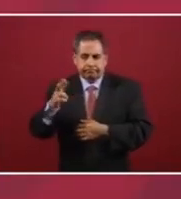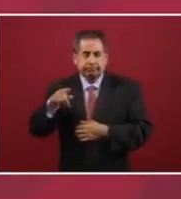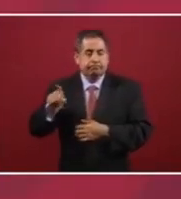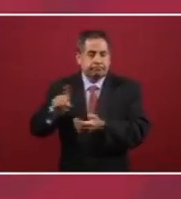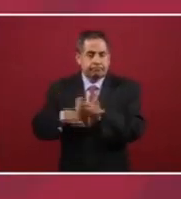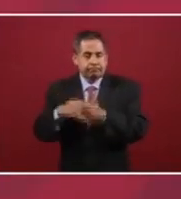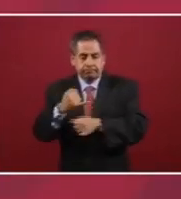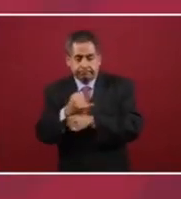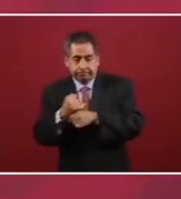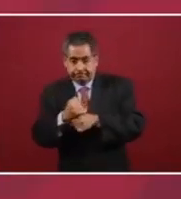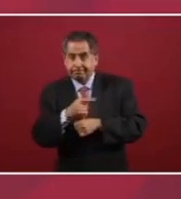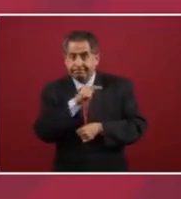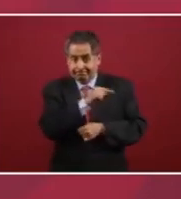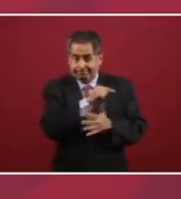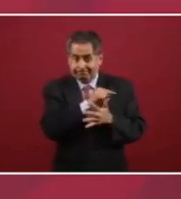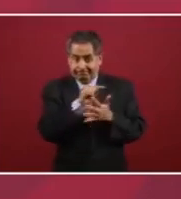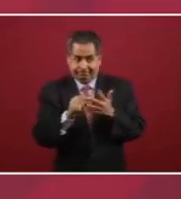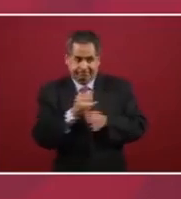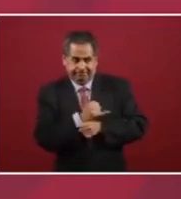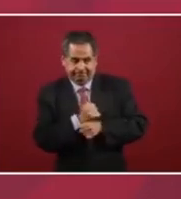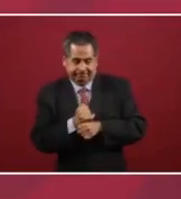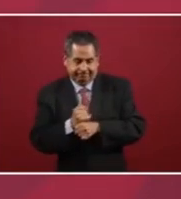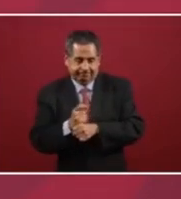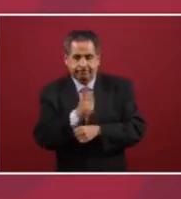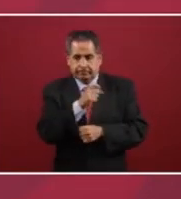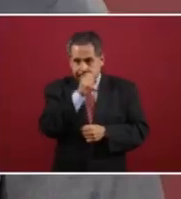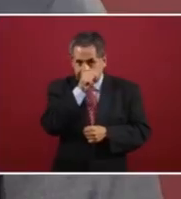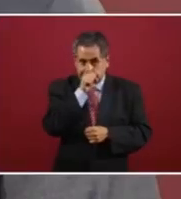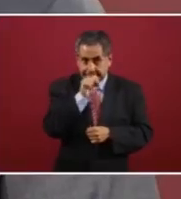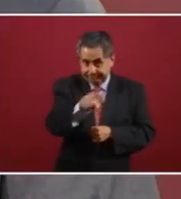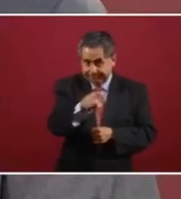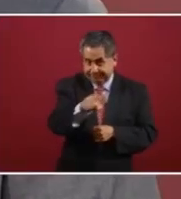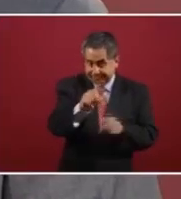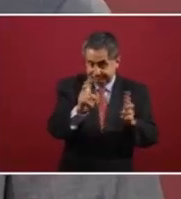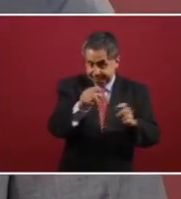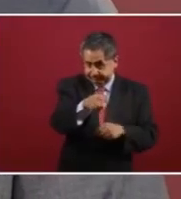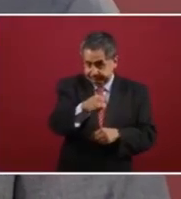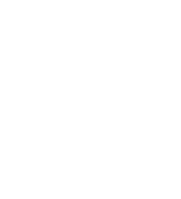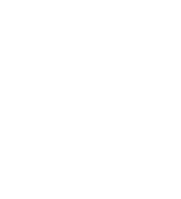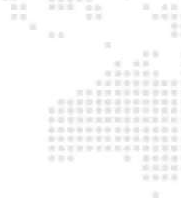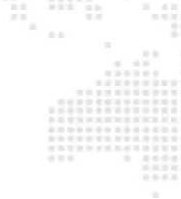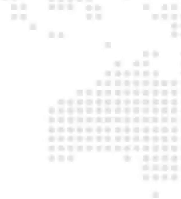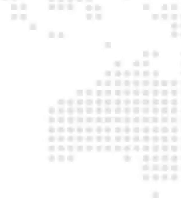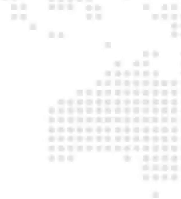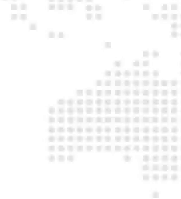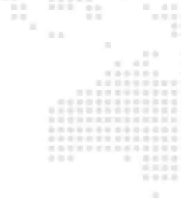abiertas investigaciones en este caso notimex